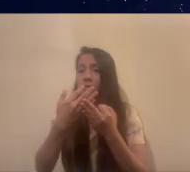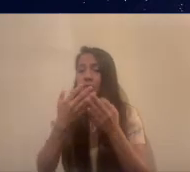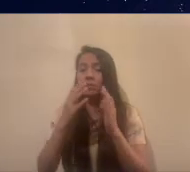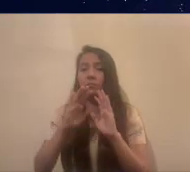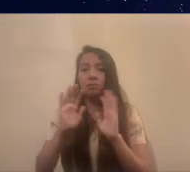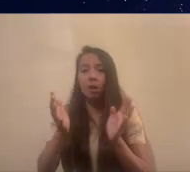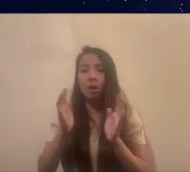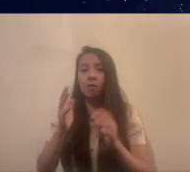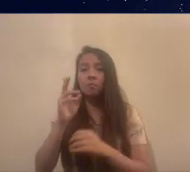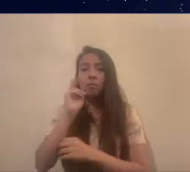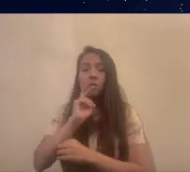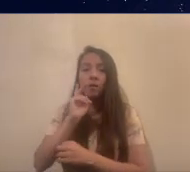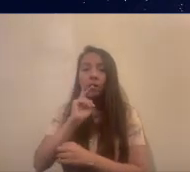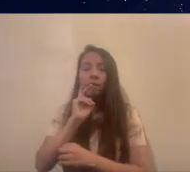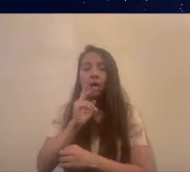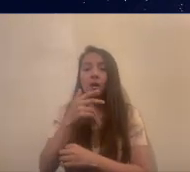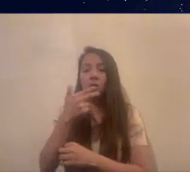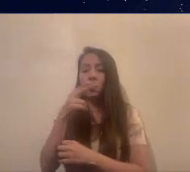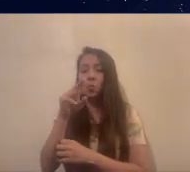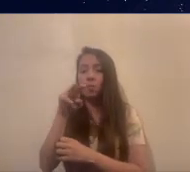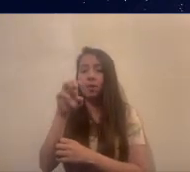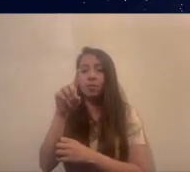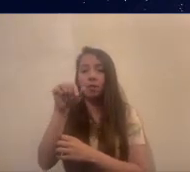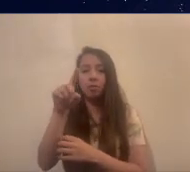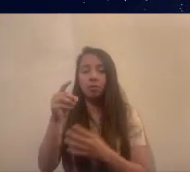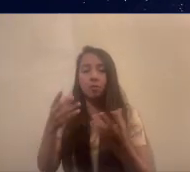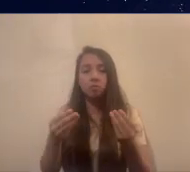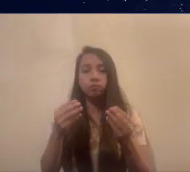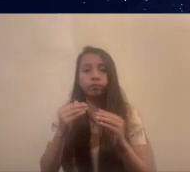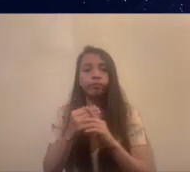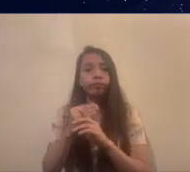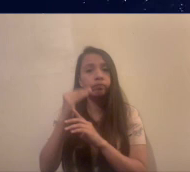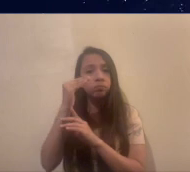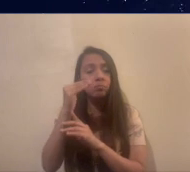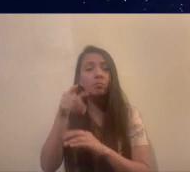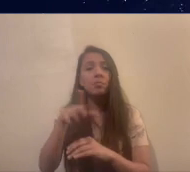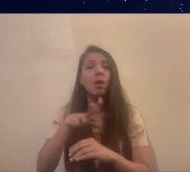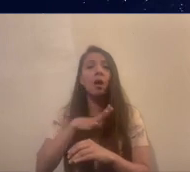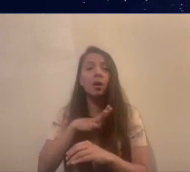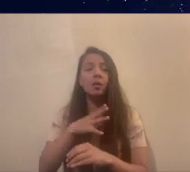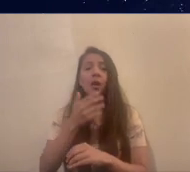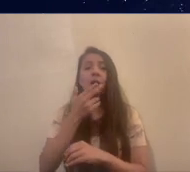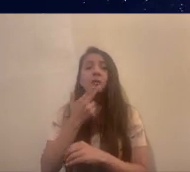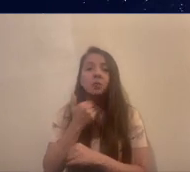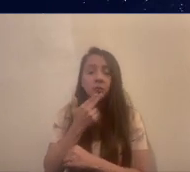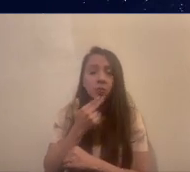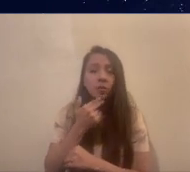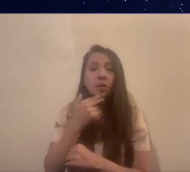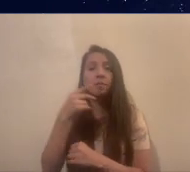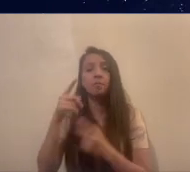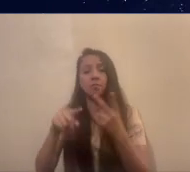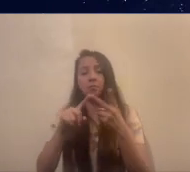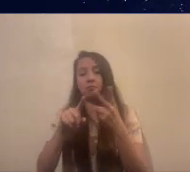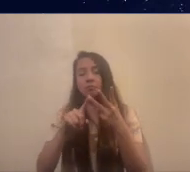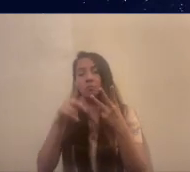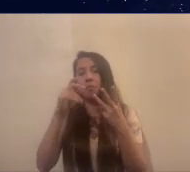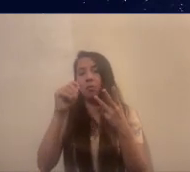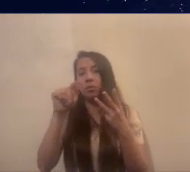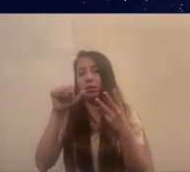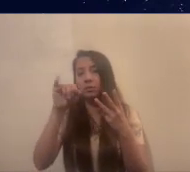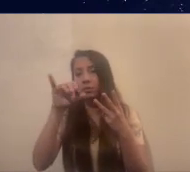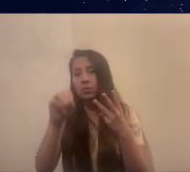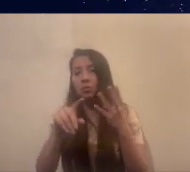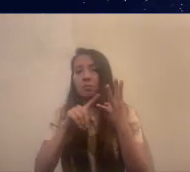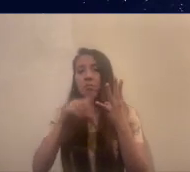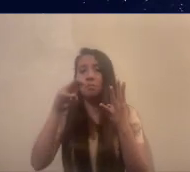variedades ensayadas los contenidos de humedad fueron altos, también tenían azúcares reductores, potasio, magnesio y vitamina